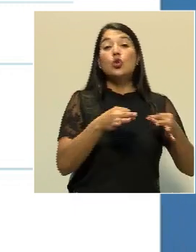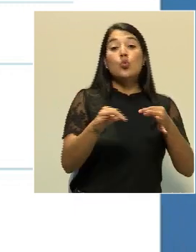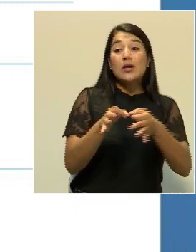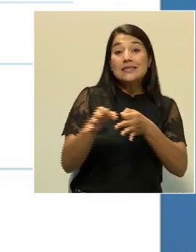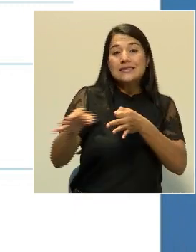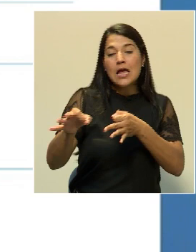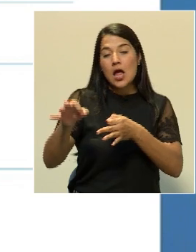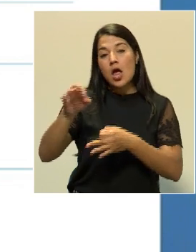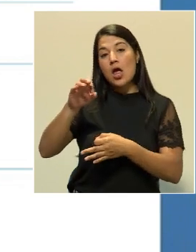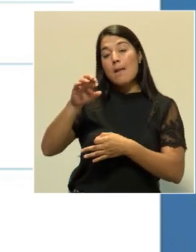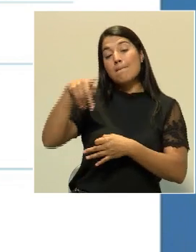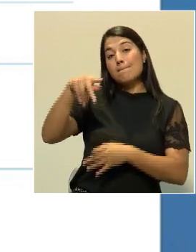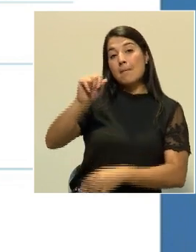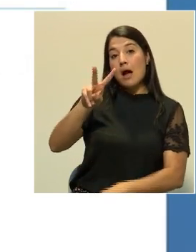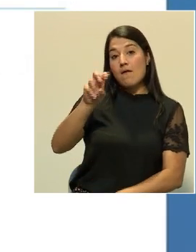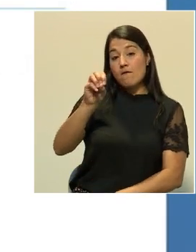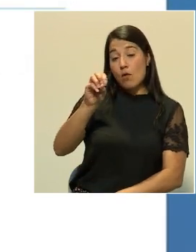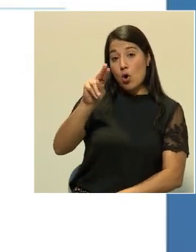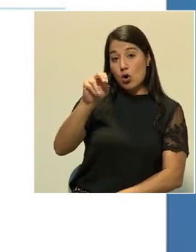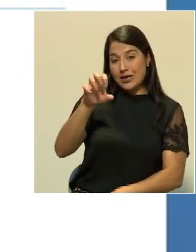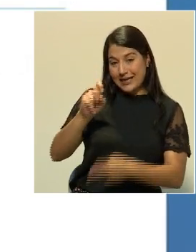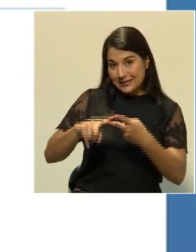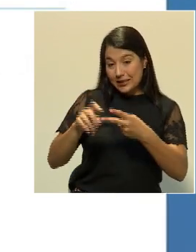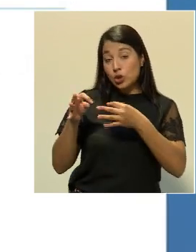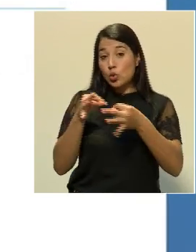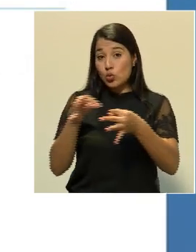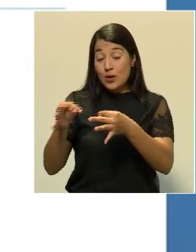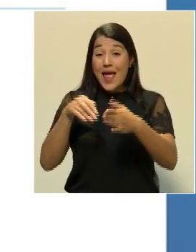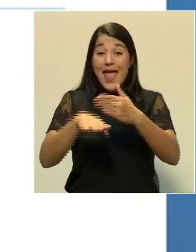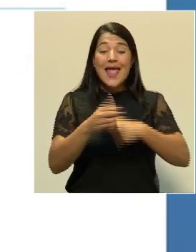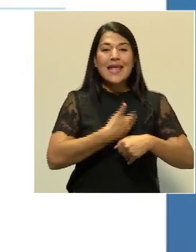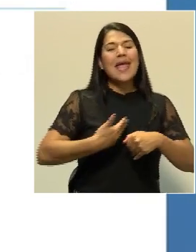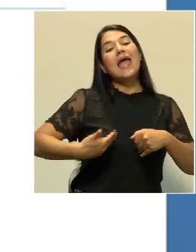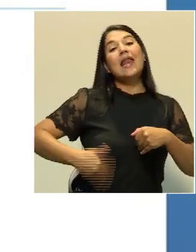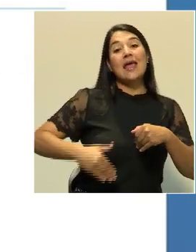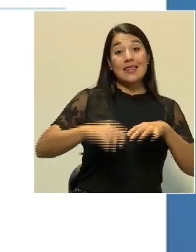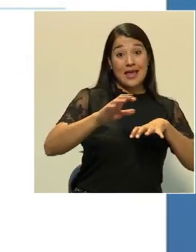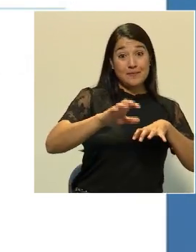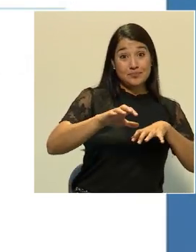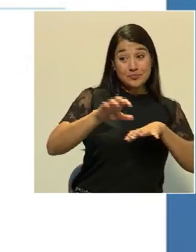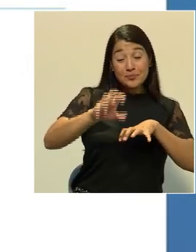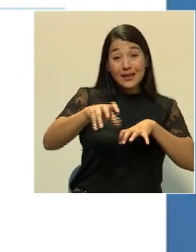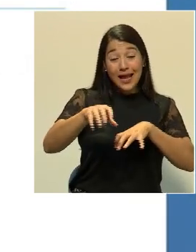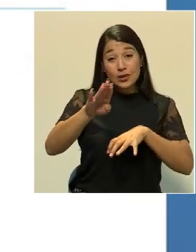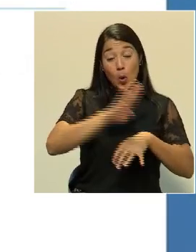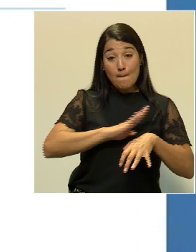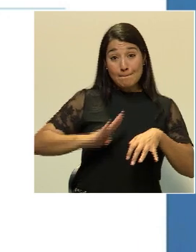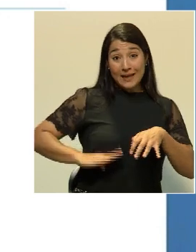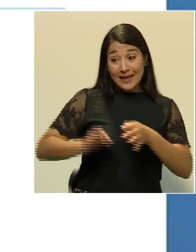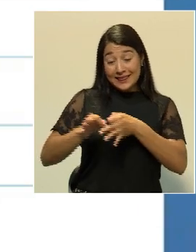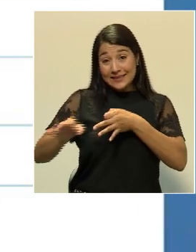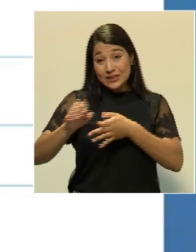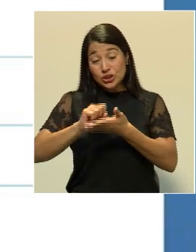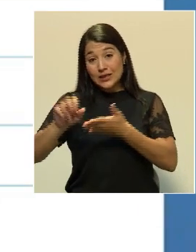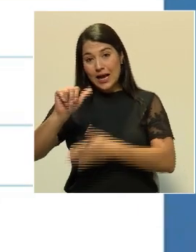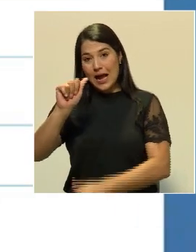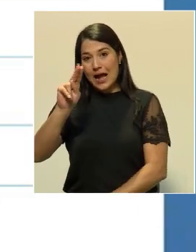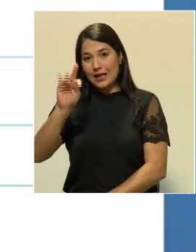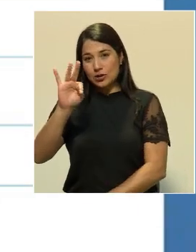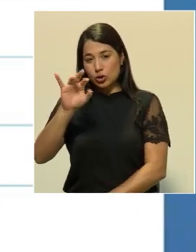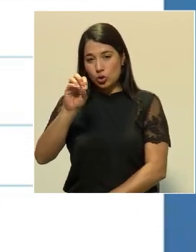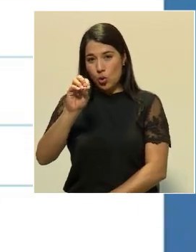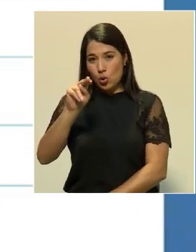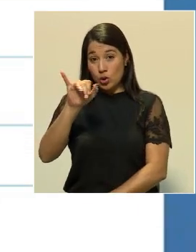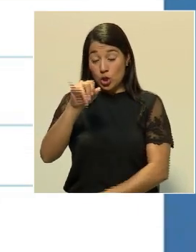Chirripó, Pavones y Turrialba; en la provincia de Heredia, en el cantón de Belén, el distrito de San Antonio; en